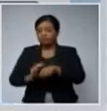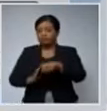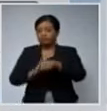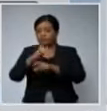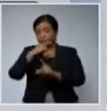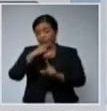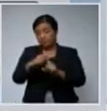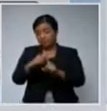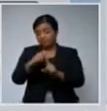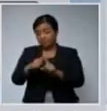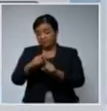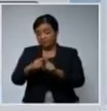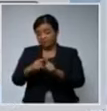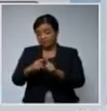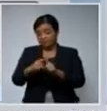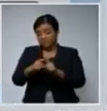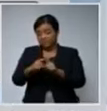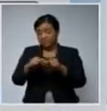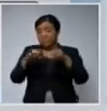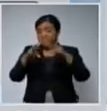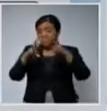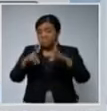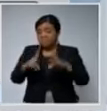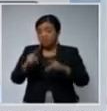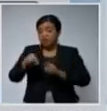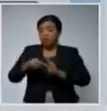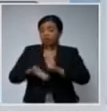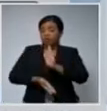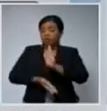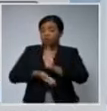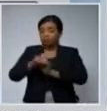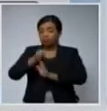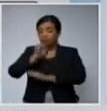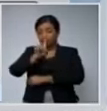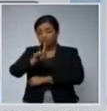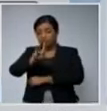cifra se incremente a